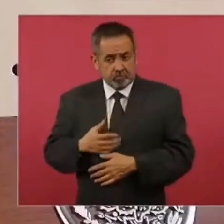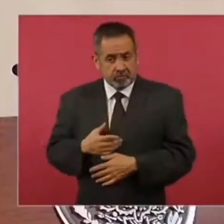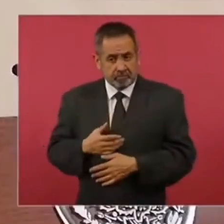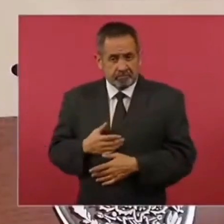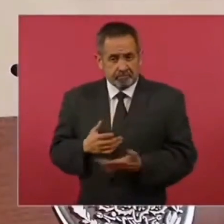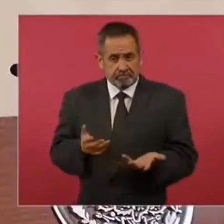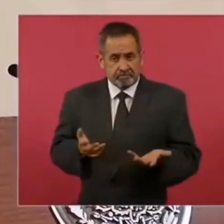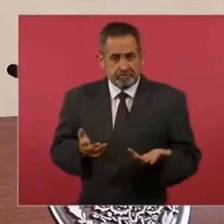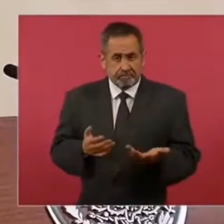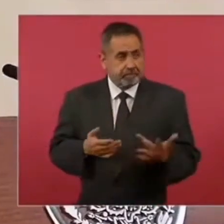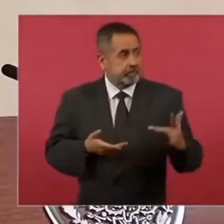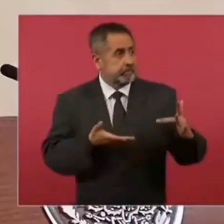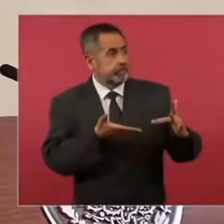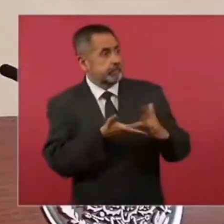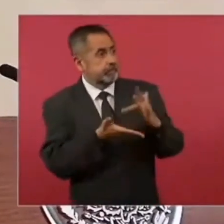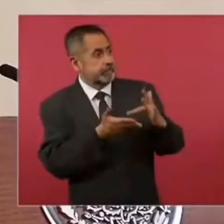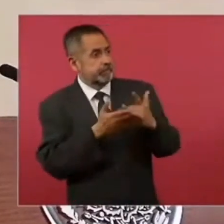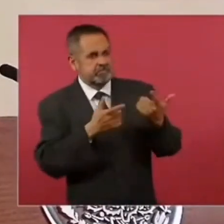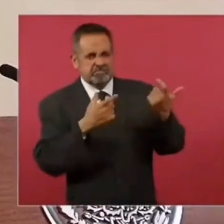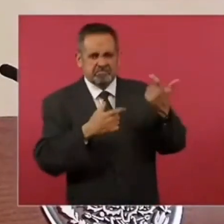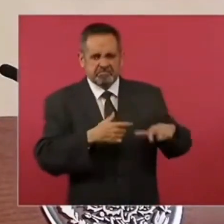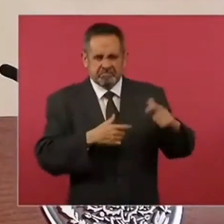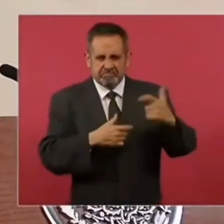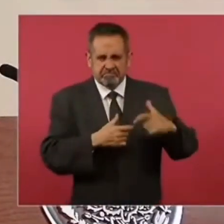el apoyo de los potentados,